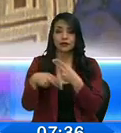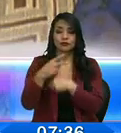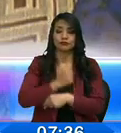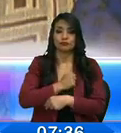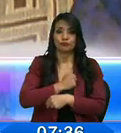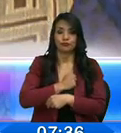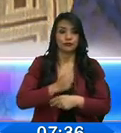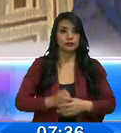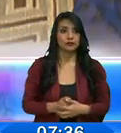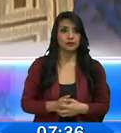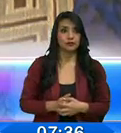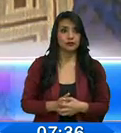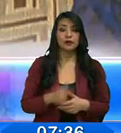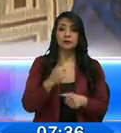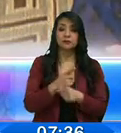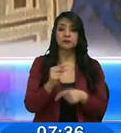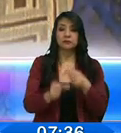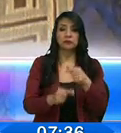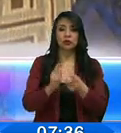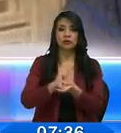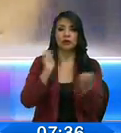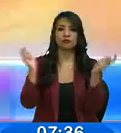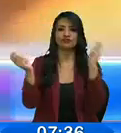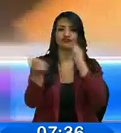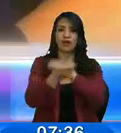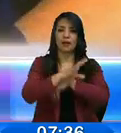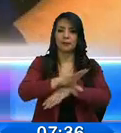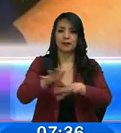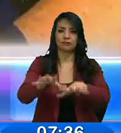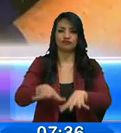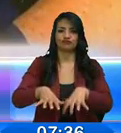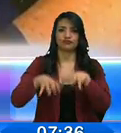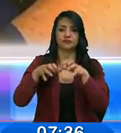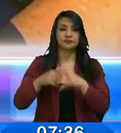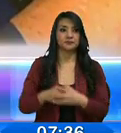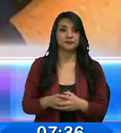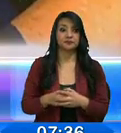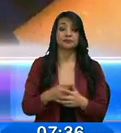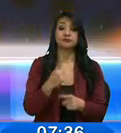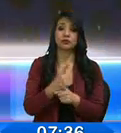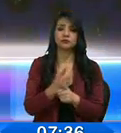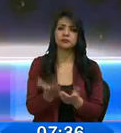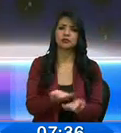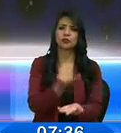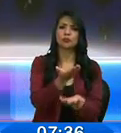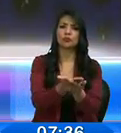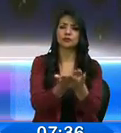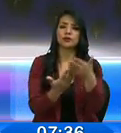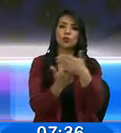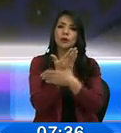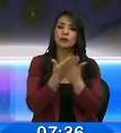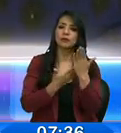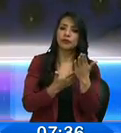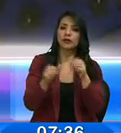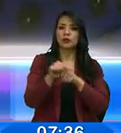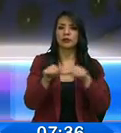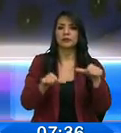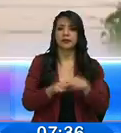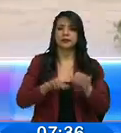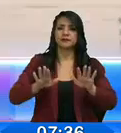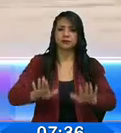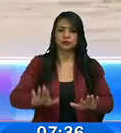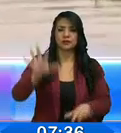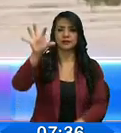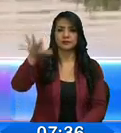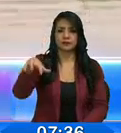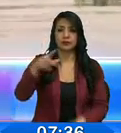habrá que ir a la transformación del agro. De allí que vuelve a plantear un nuevo modelo de administración del Estado, que desde